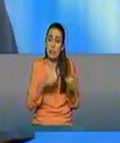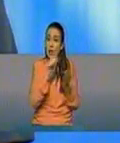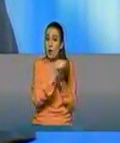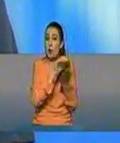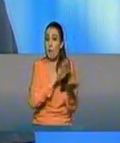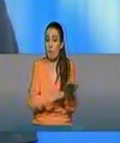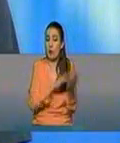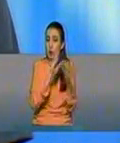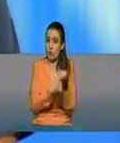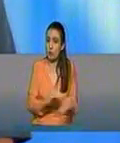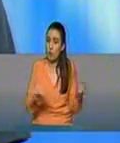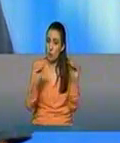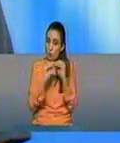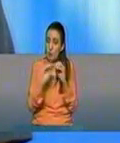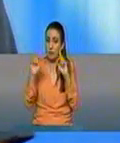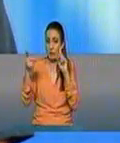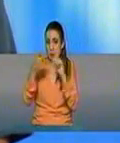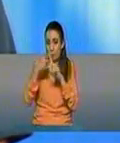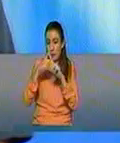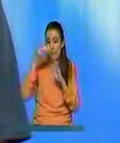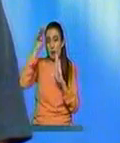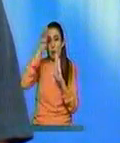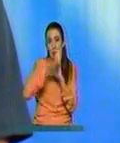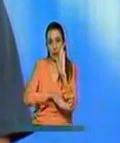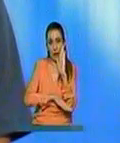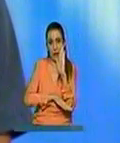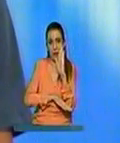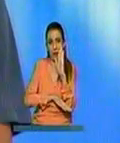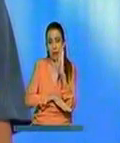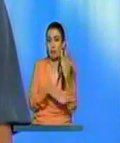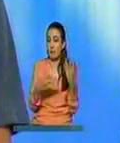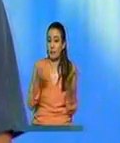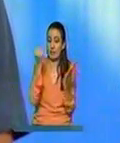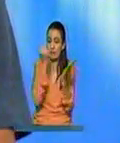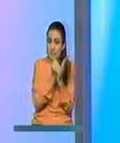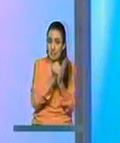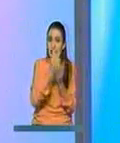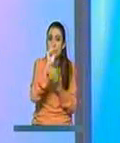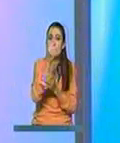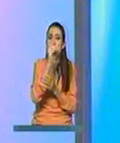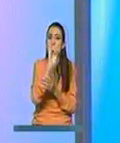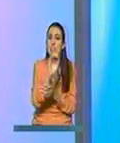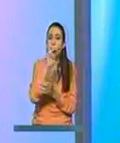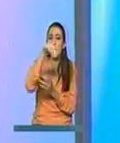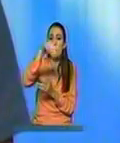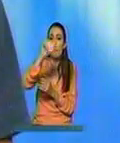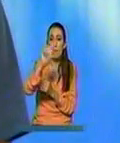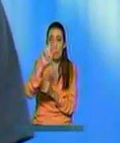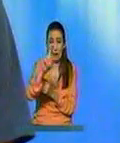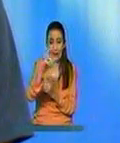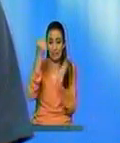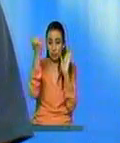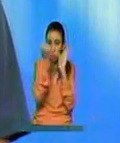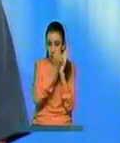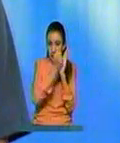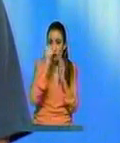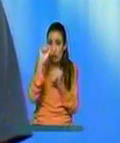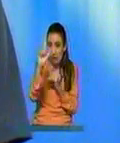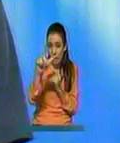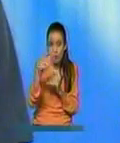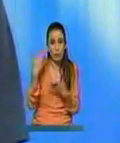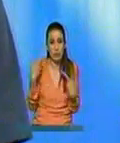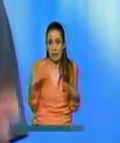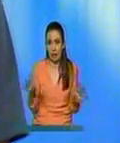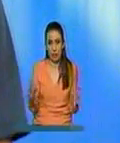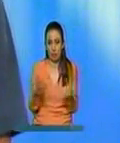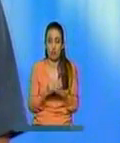nos ayuda mucho. En uno, vamos a reducir costos, ya no tener que poner el CIMAR. Ese sello CIMAR, ¿no? Ese sello CIMAR. Dos, vamos a incrementar nuestra capacidad de marca, porque